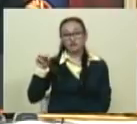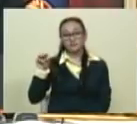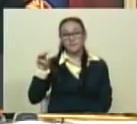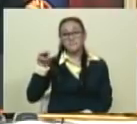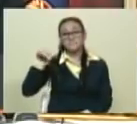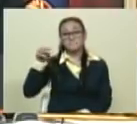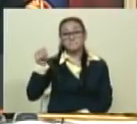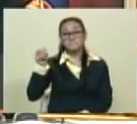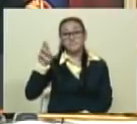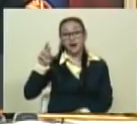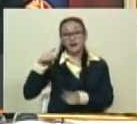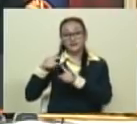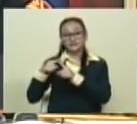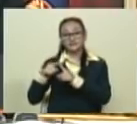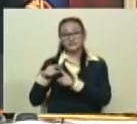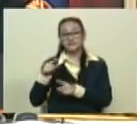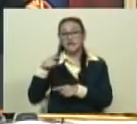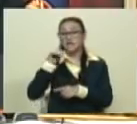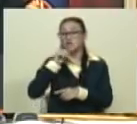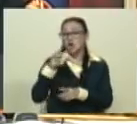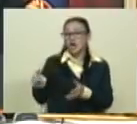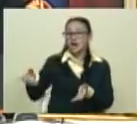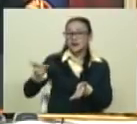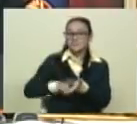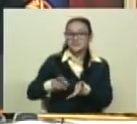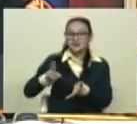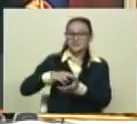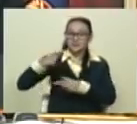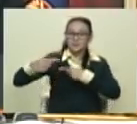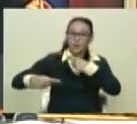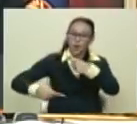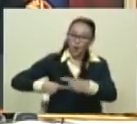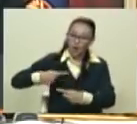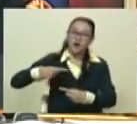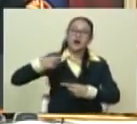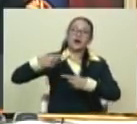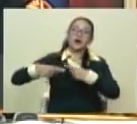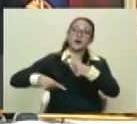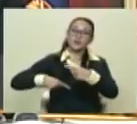La historia se repite cíclicamente. Una vez se presenta